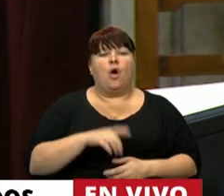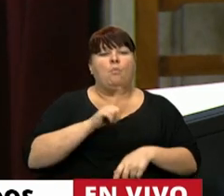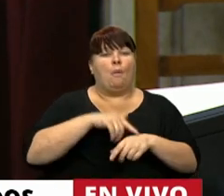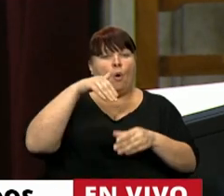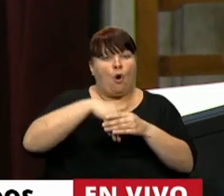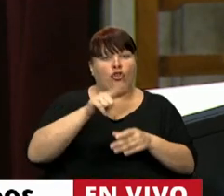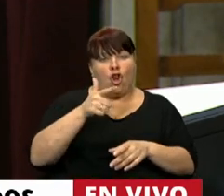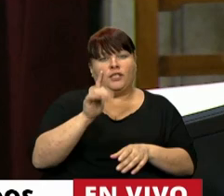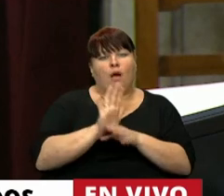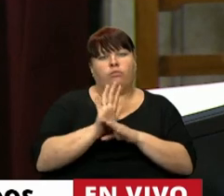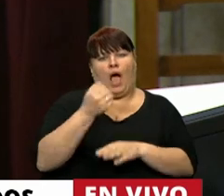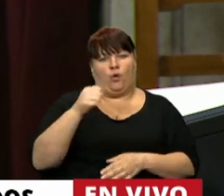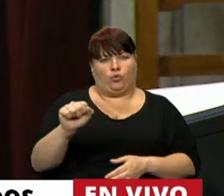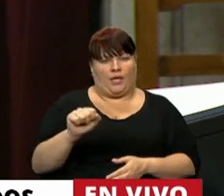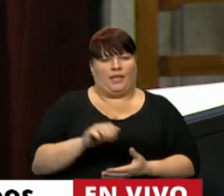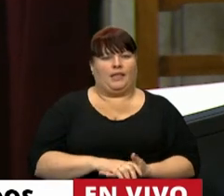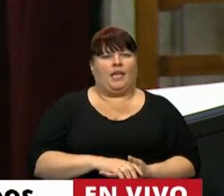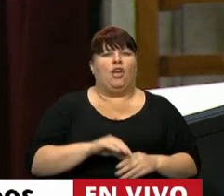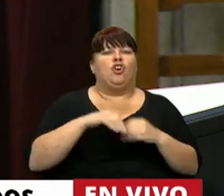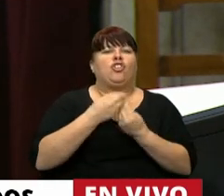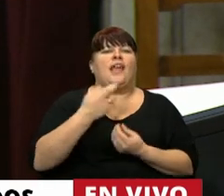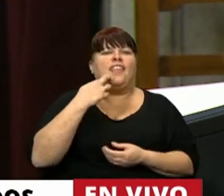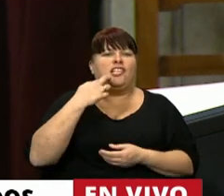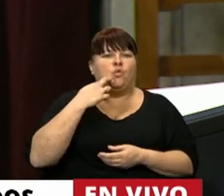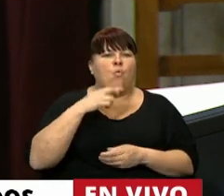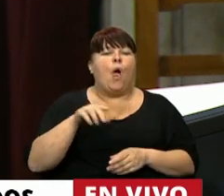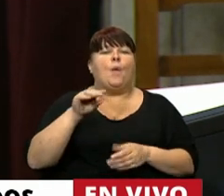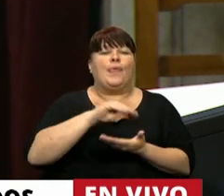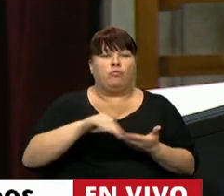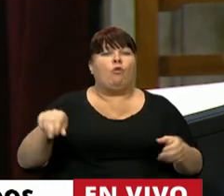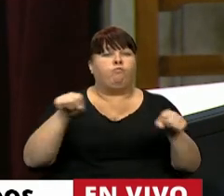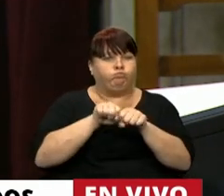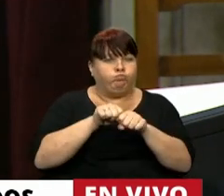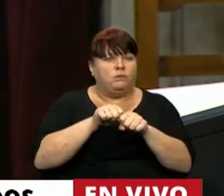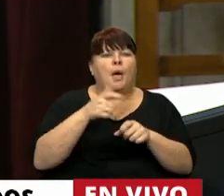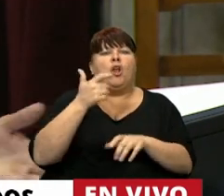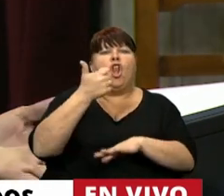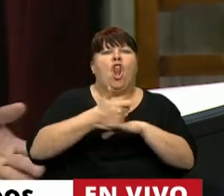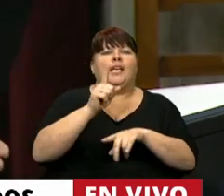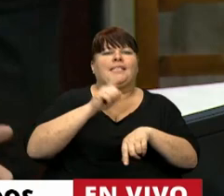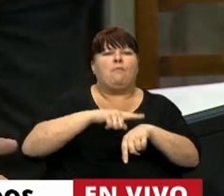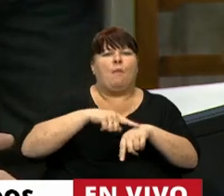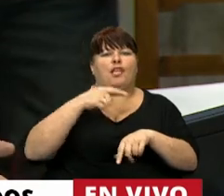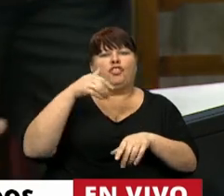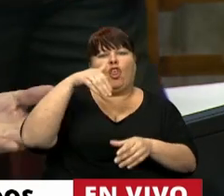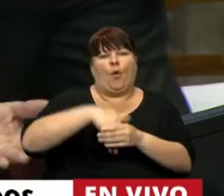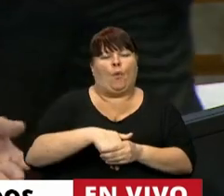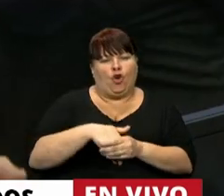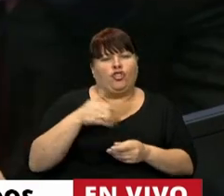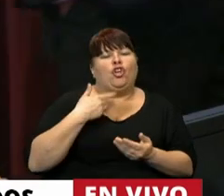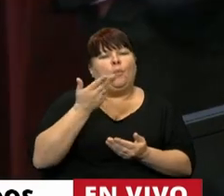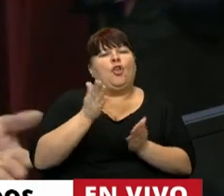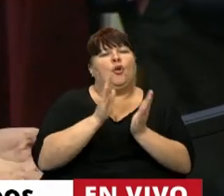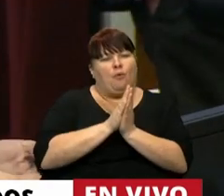Ausente a la hora de votar. 19 diputados logueados que no están presentes a la hora de votar. Les